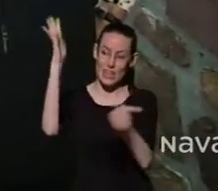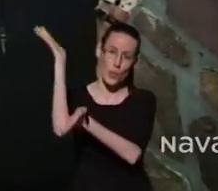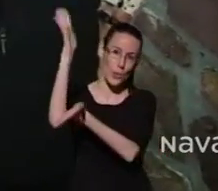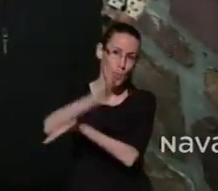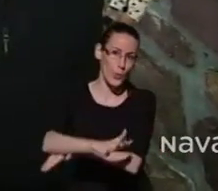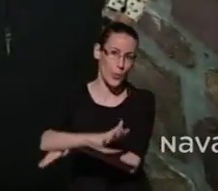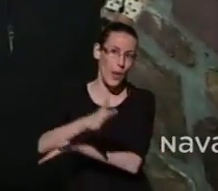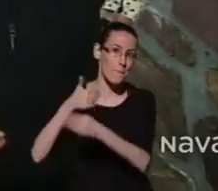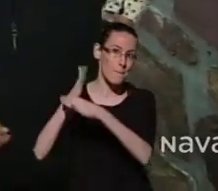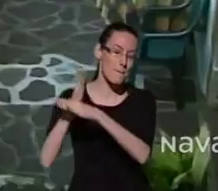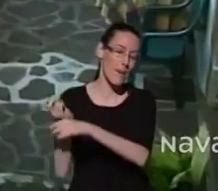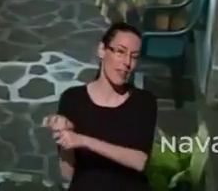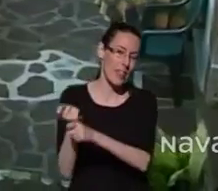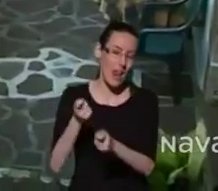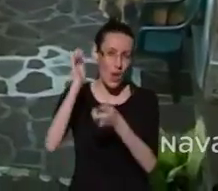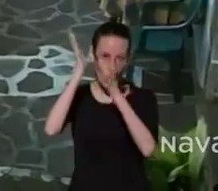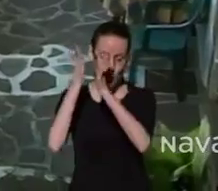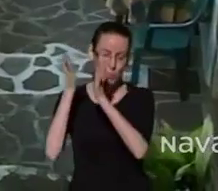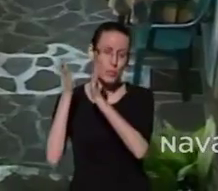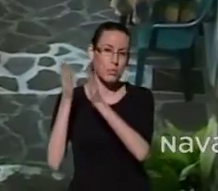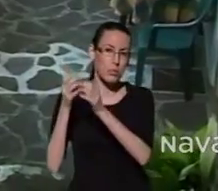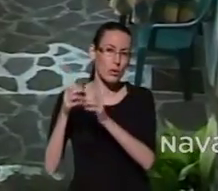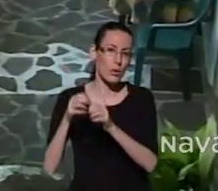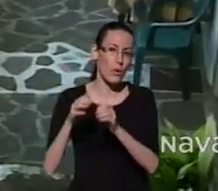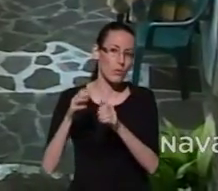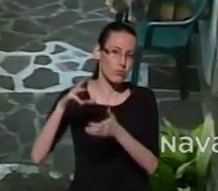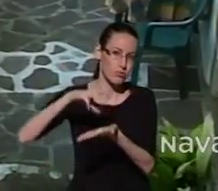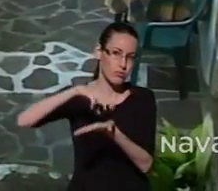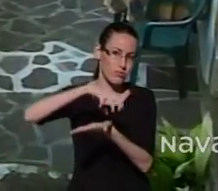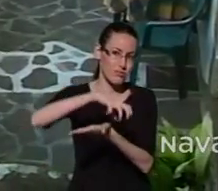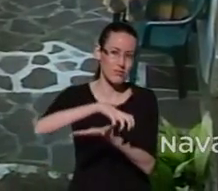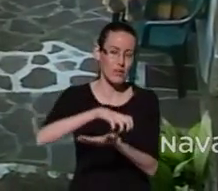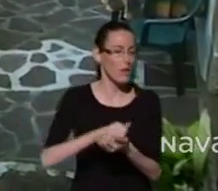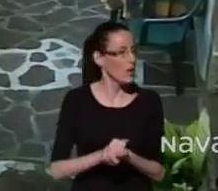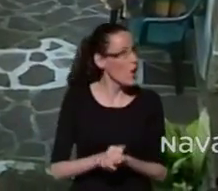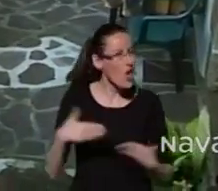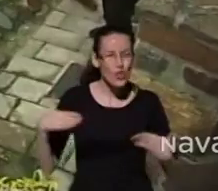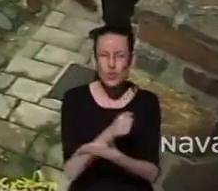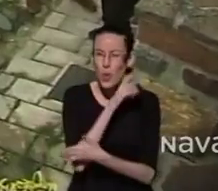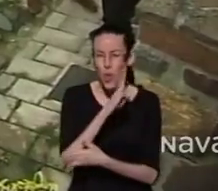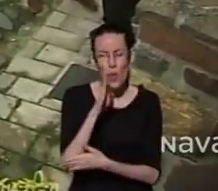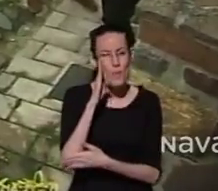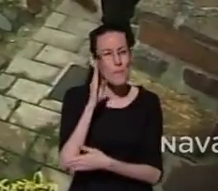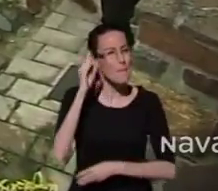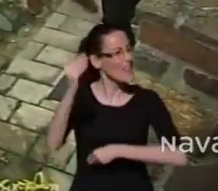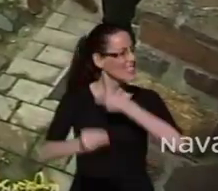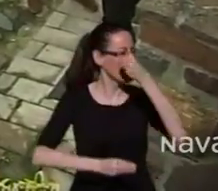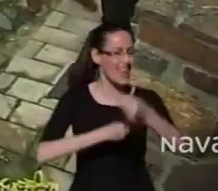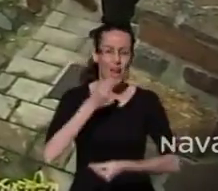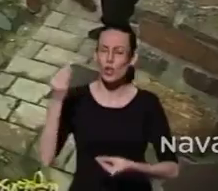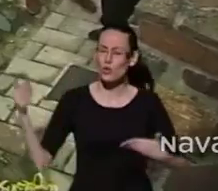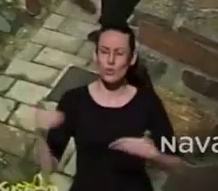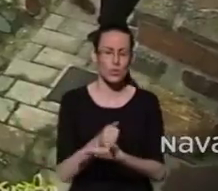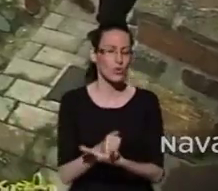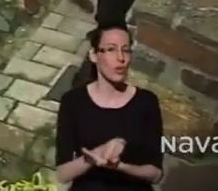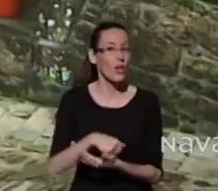burro y hacía lo que podía. Todo ella misma hacía y todo lo demás. El padre